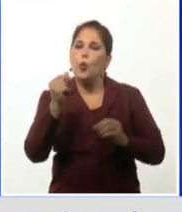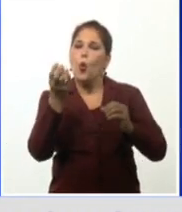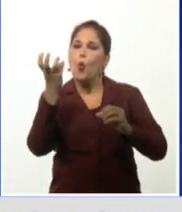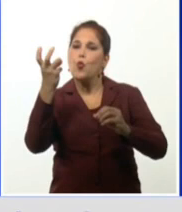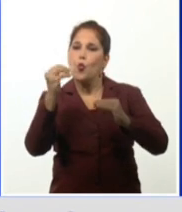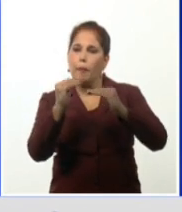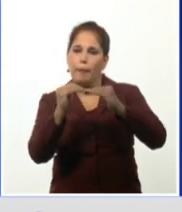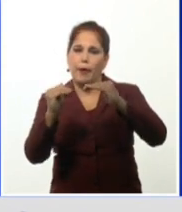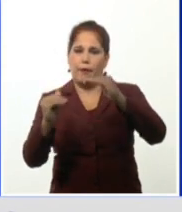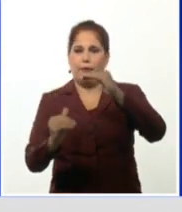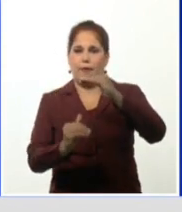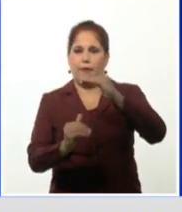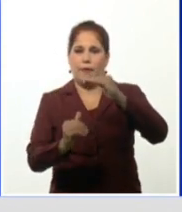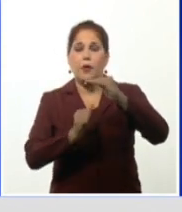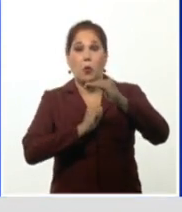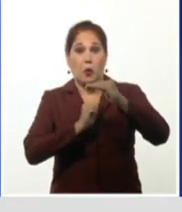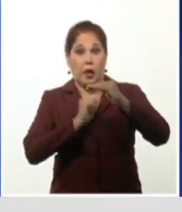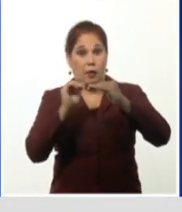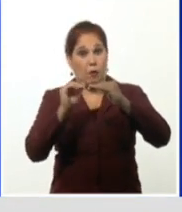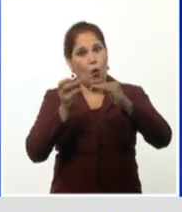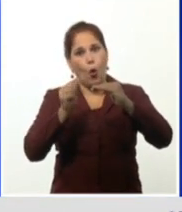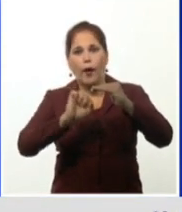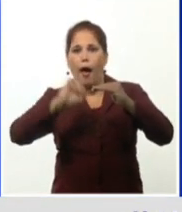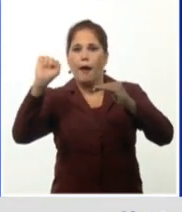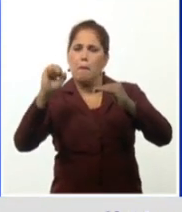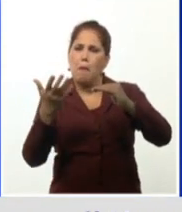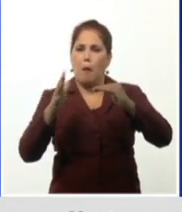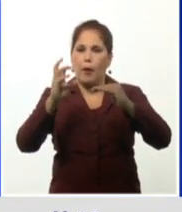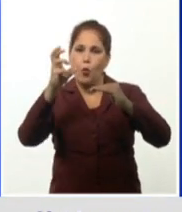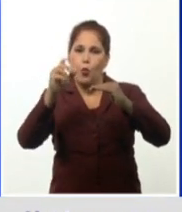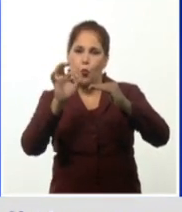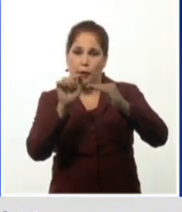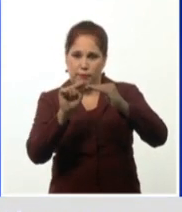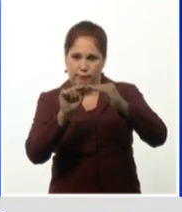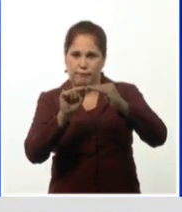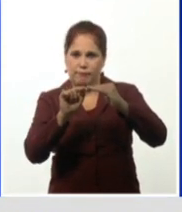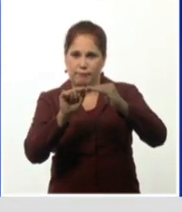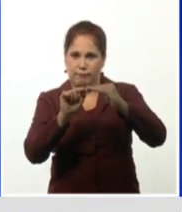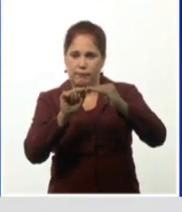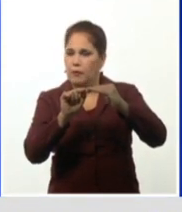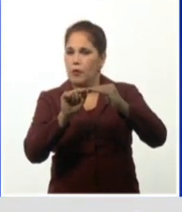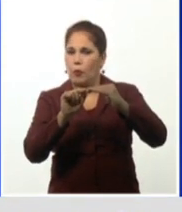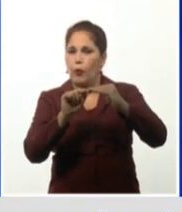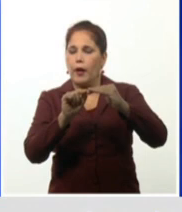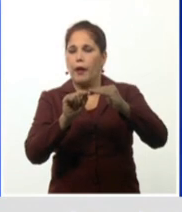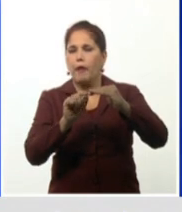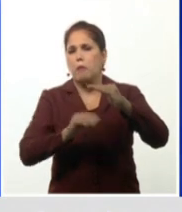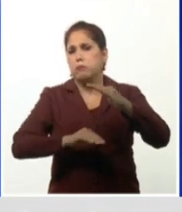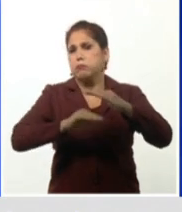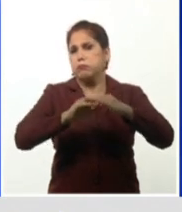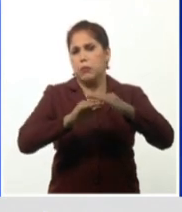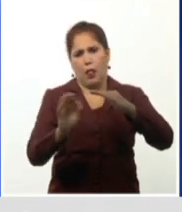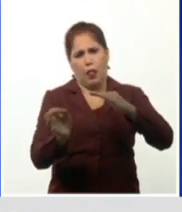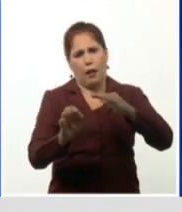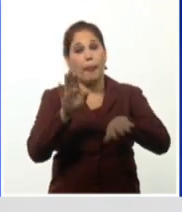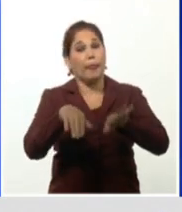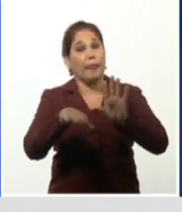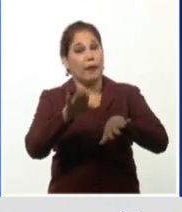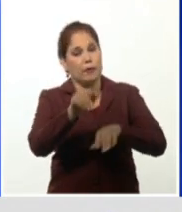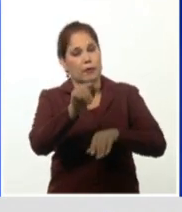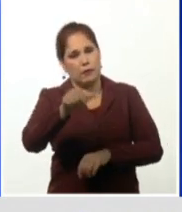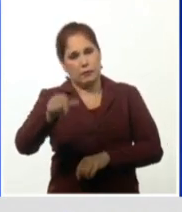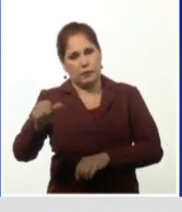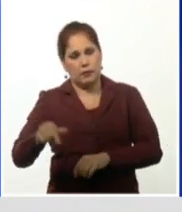digamos, uno aspira que tengamos una eficacia a partir de un número. No podemos decir hasta tanto porque eso depende de los casos.